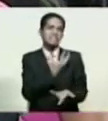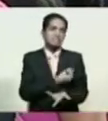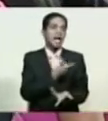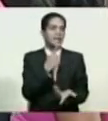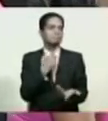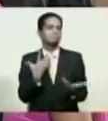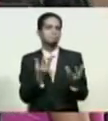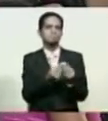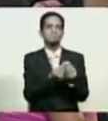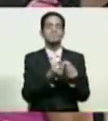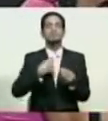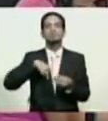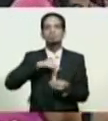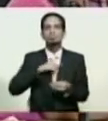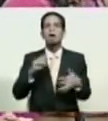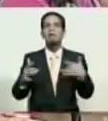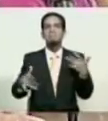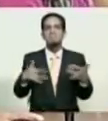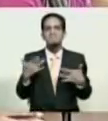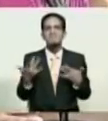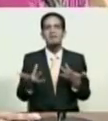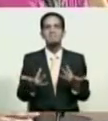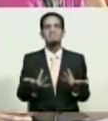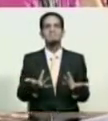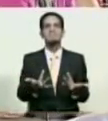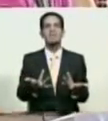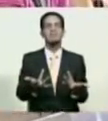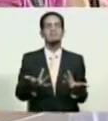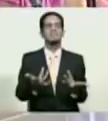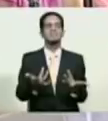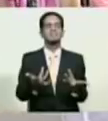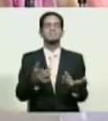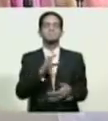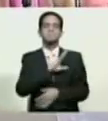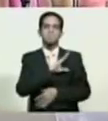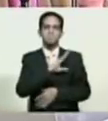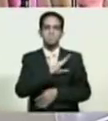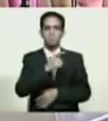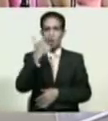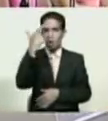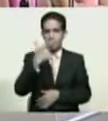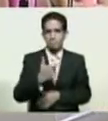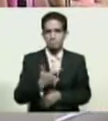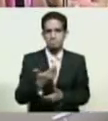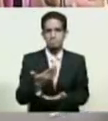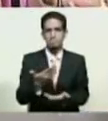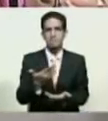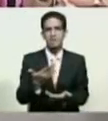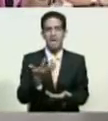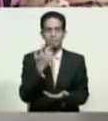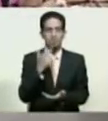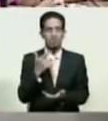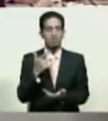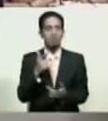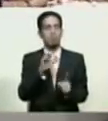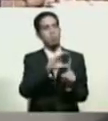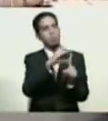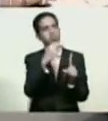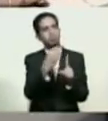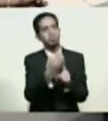patria, fuimos con actividades productivas, con la identidad nacional que representan nuestras expresiones